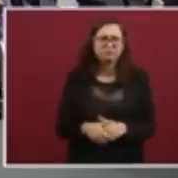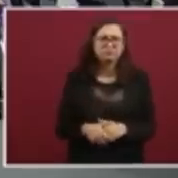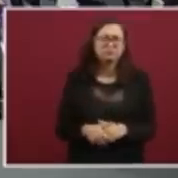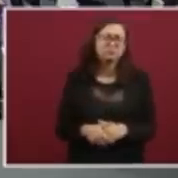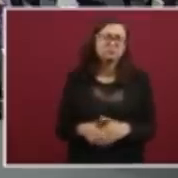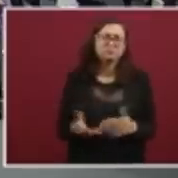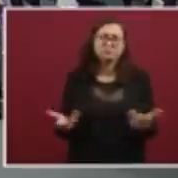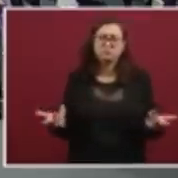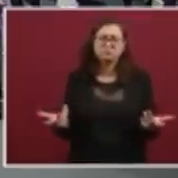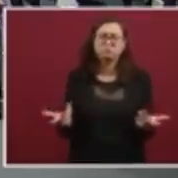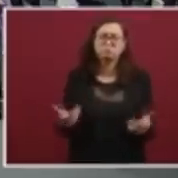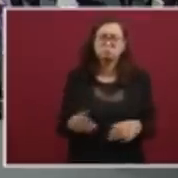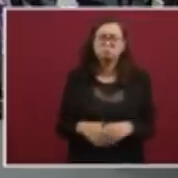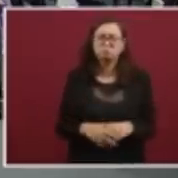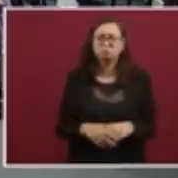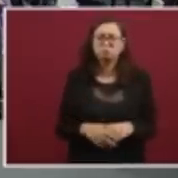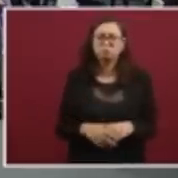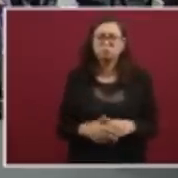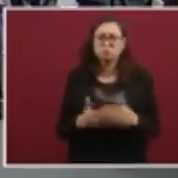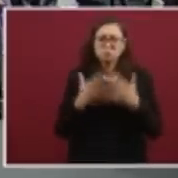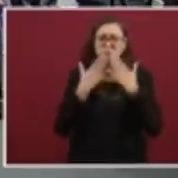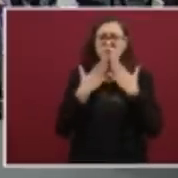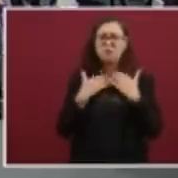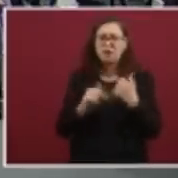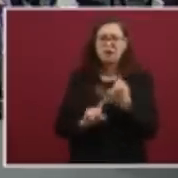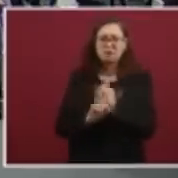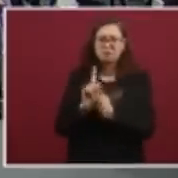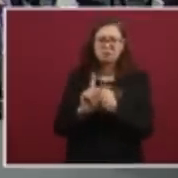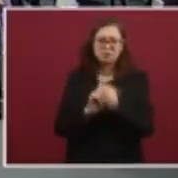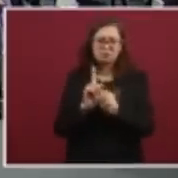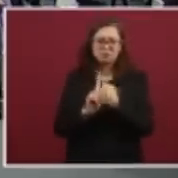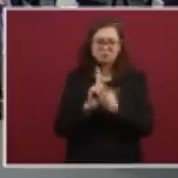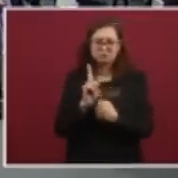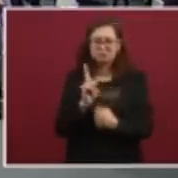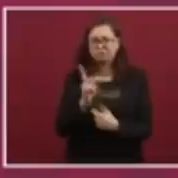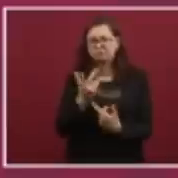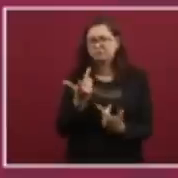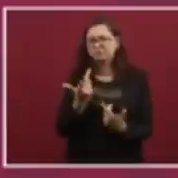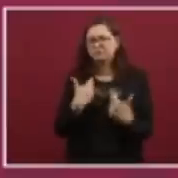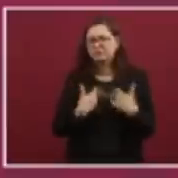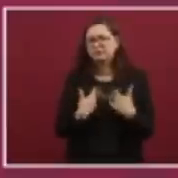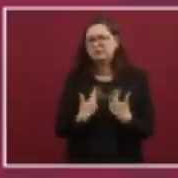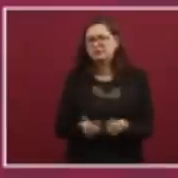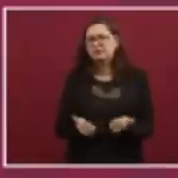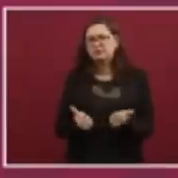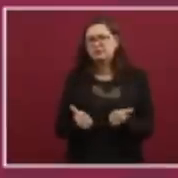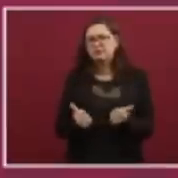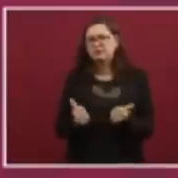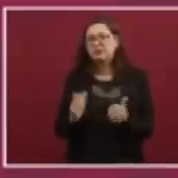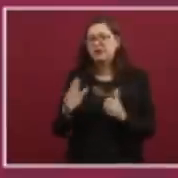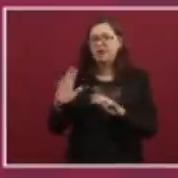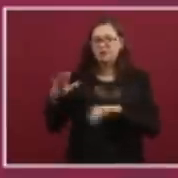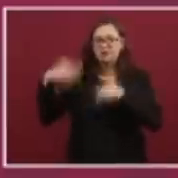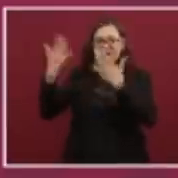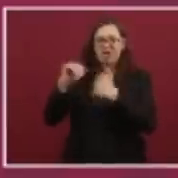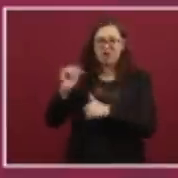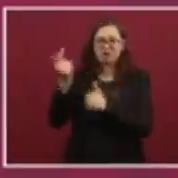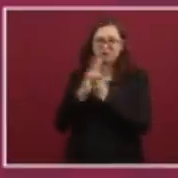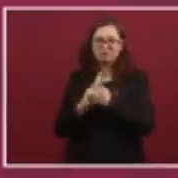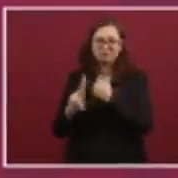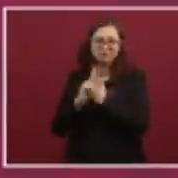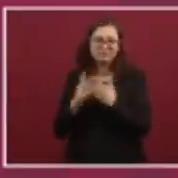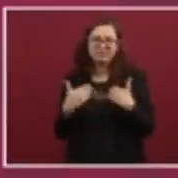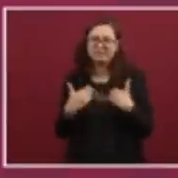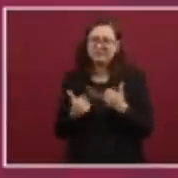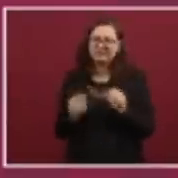entonces no va a haber problema y se debe de entender esto, afuera se entiende muy bien,